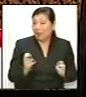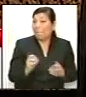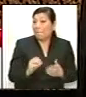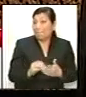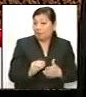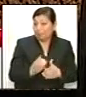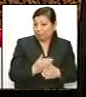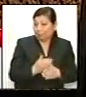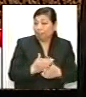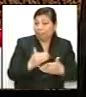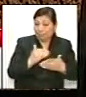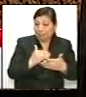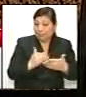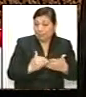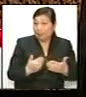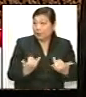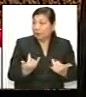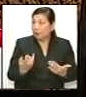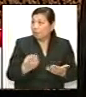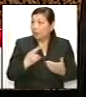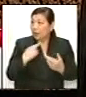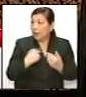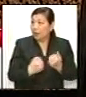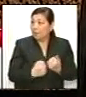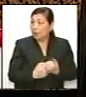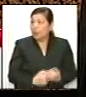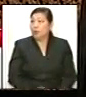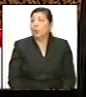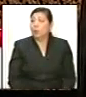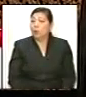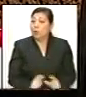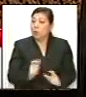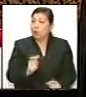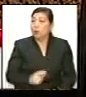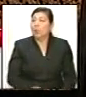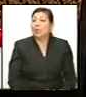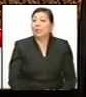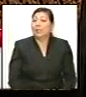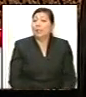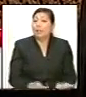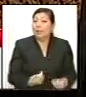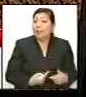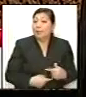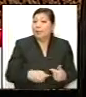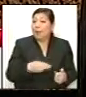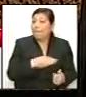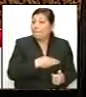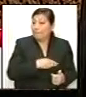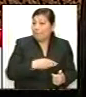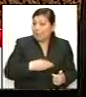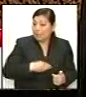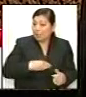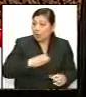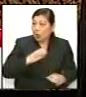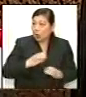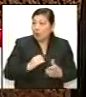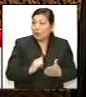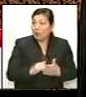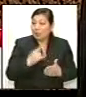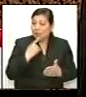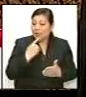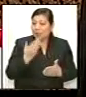de la agenda. Y estoy acá para respaldar el pedido de una congresista, y que es que venga el ministro de Transportes y Comunicaciones. Sé